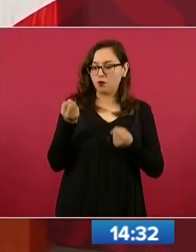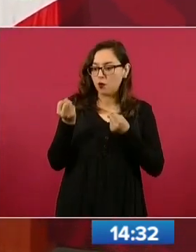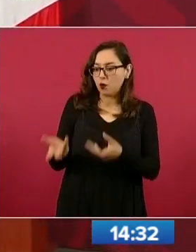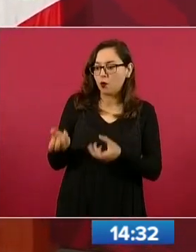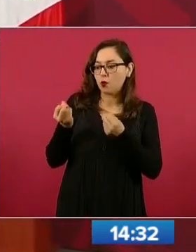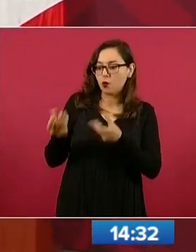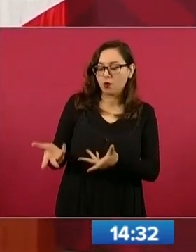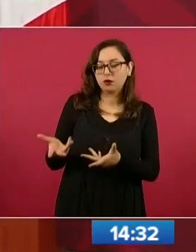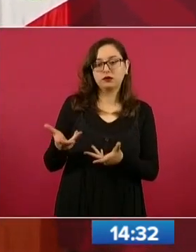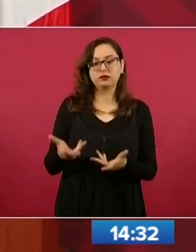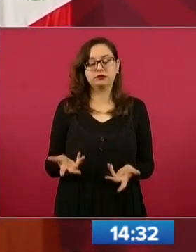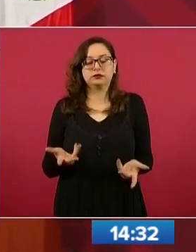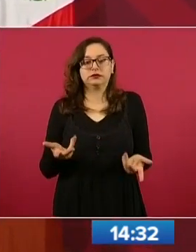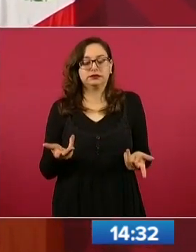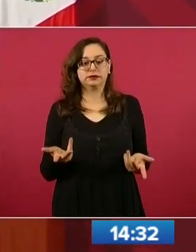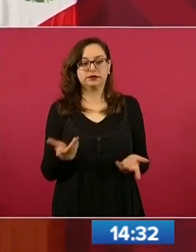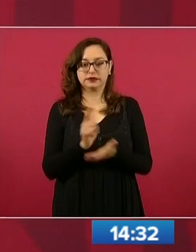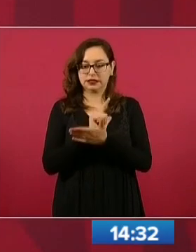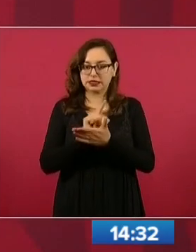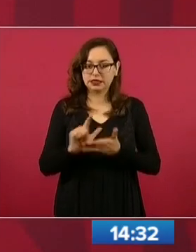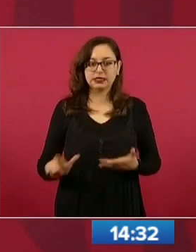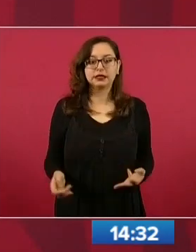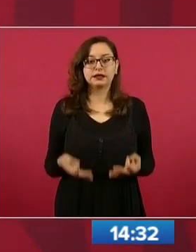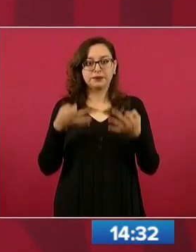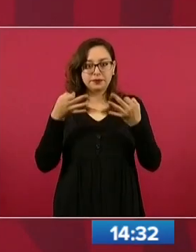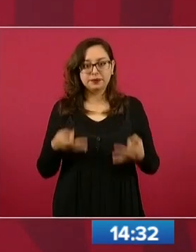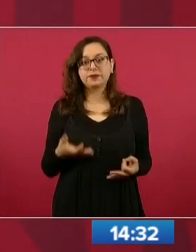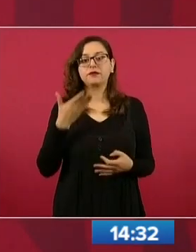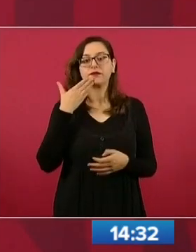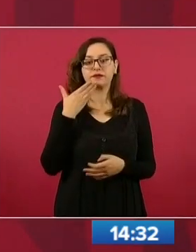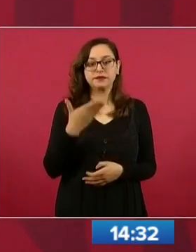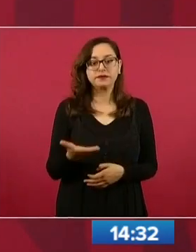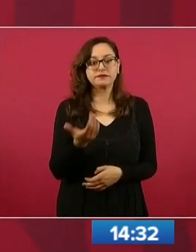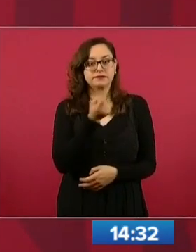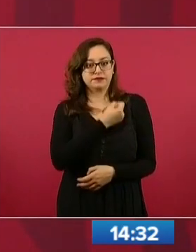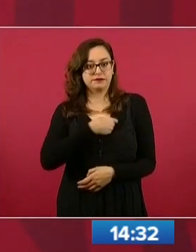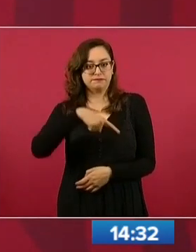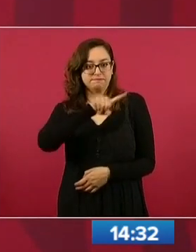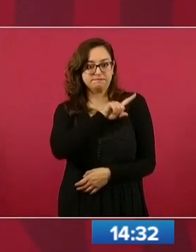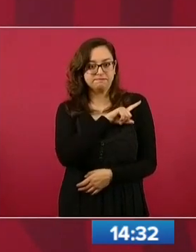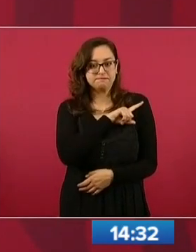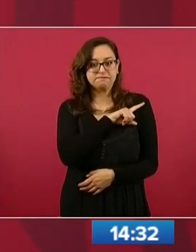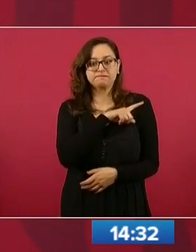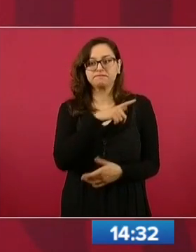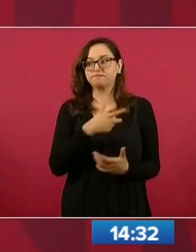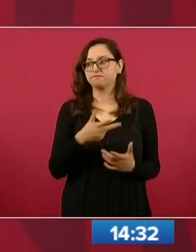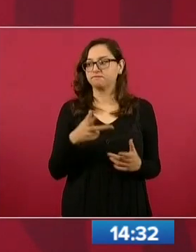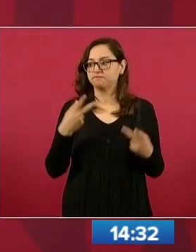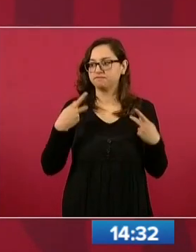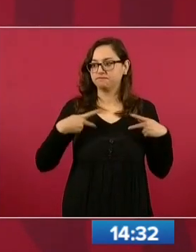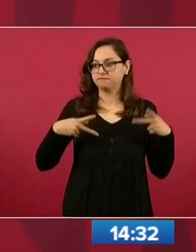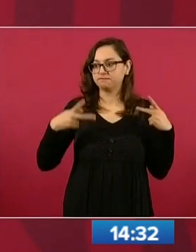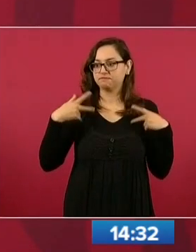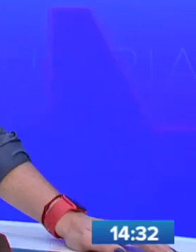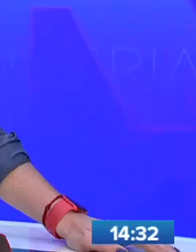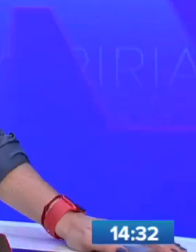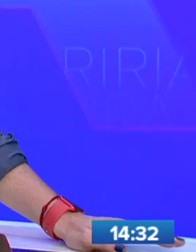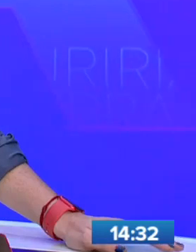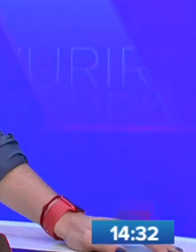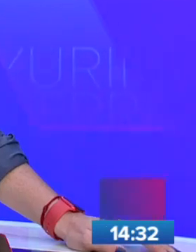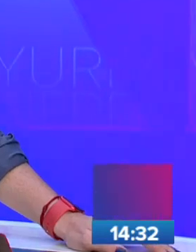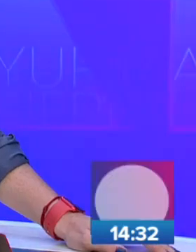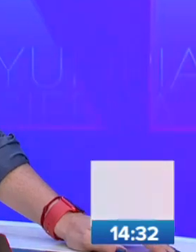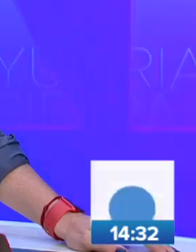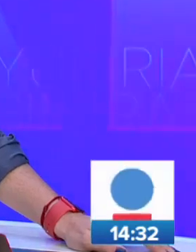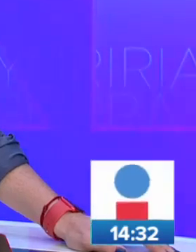limpia, sana para la gente. Bueno, y